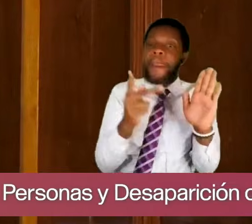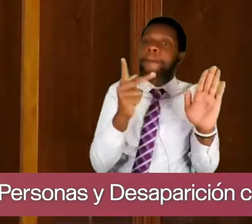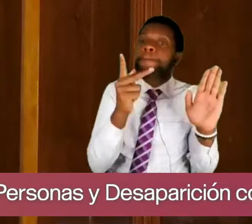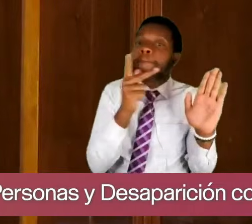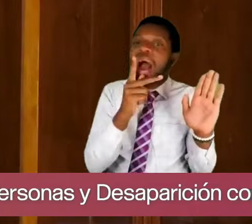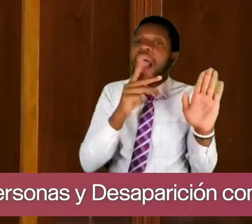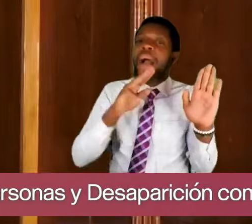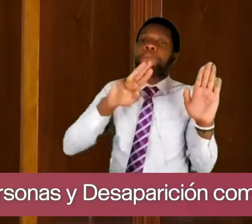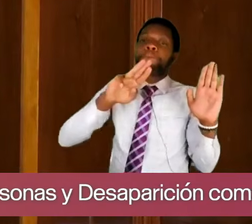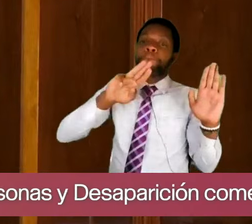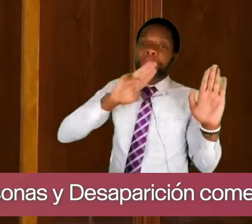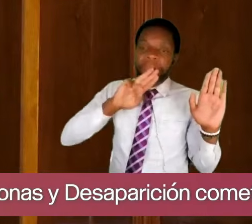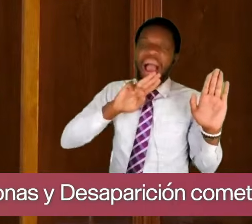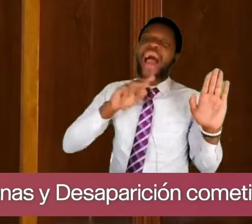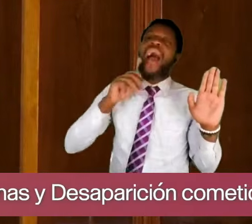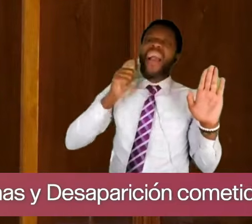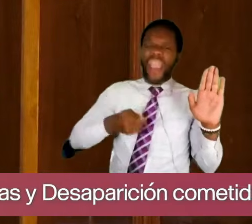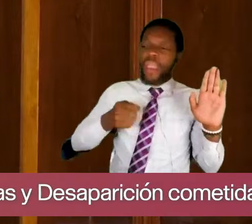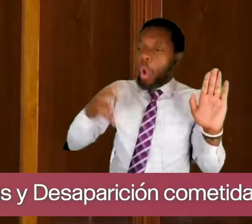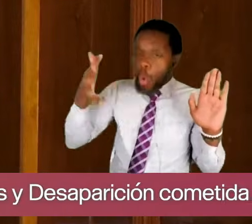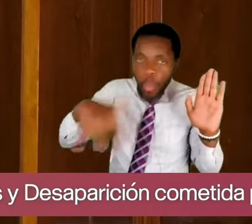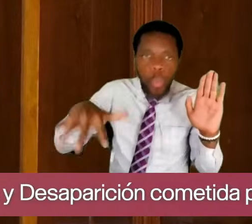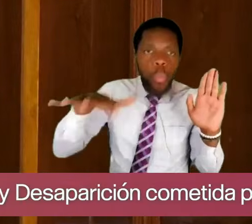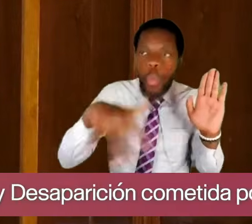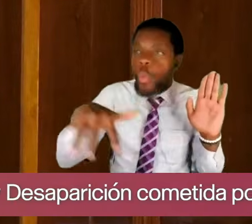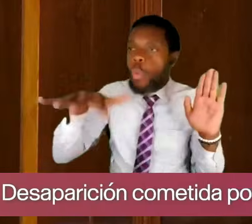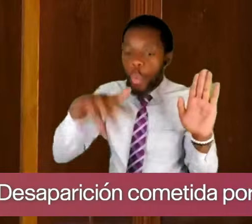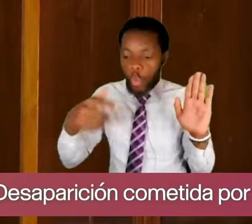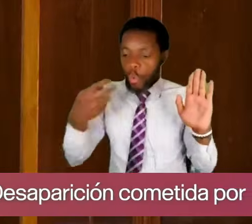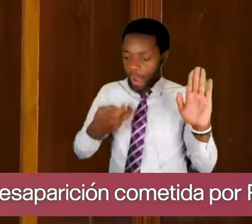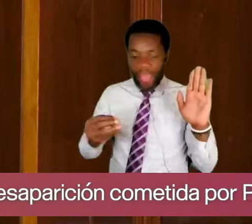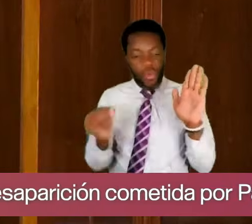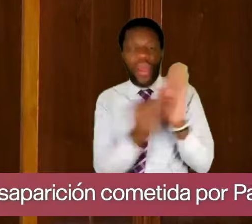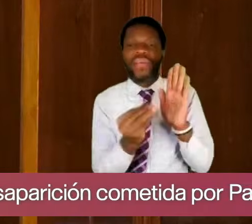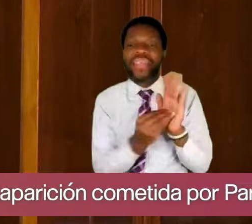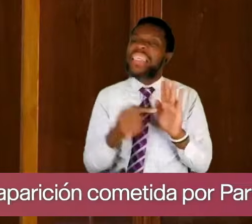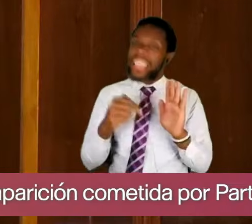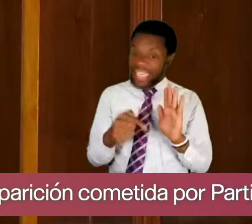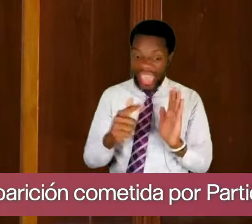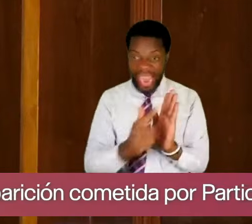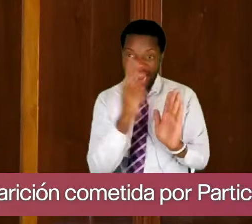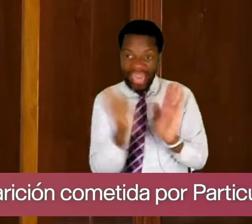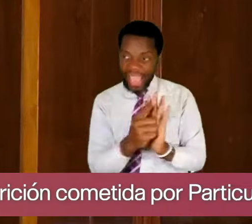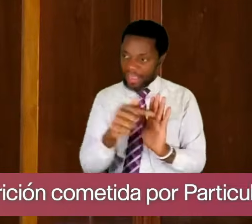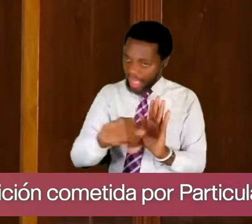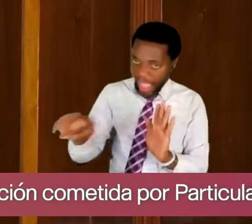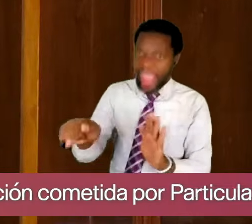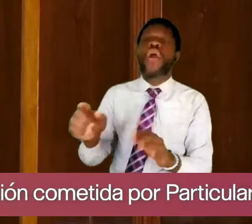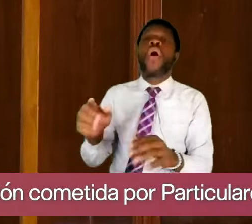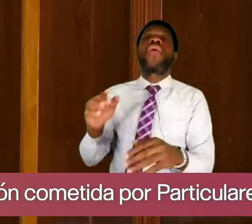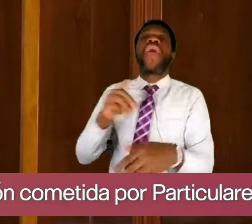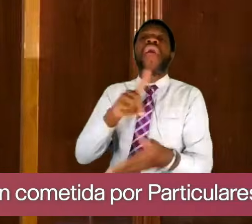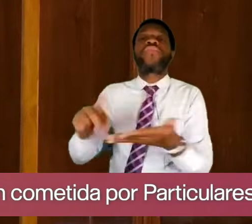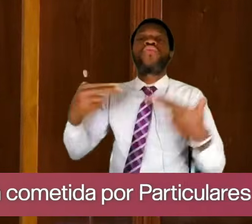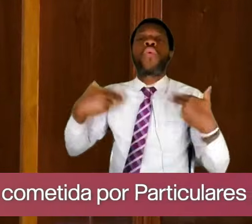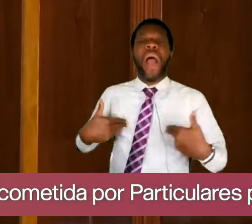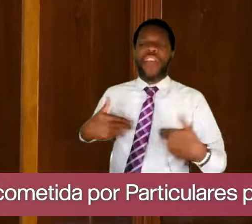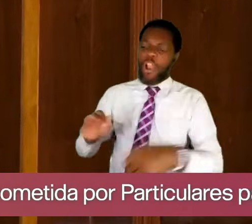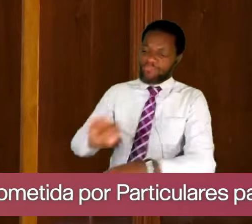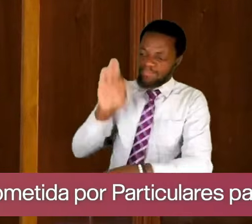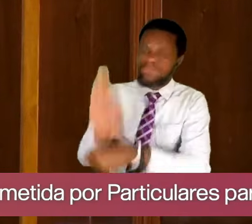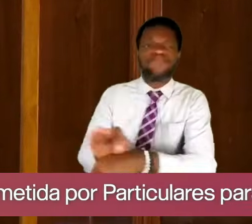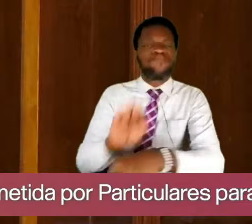y sean reconocidos en la ley como defensores de derechos humanos, como una forma de honrar su